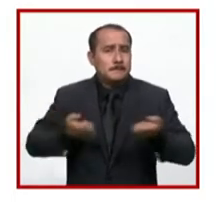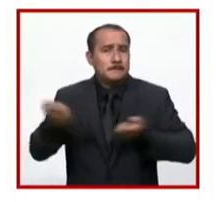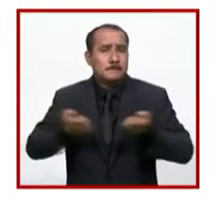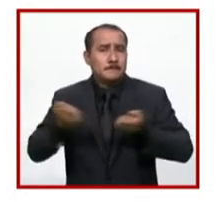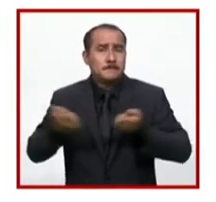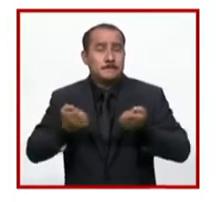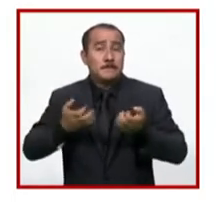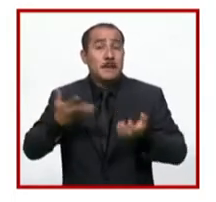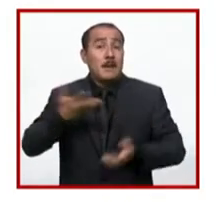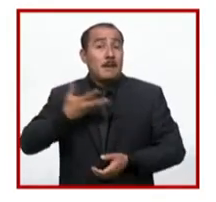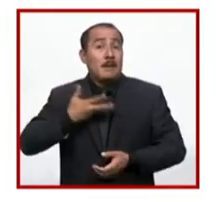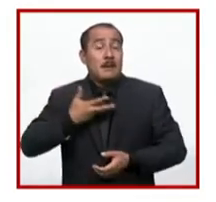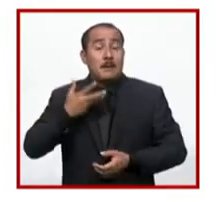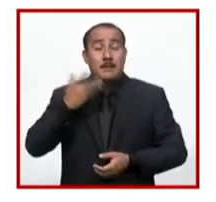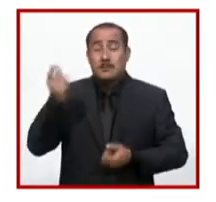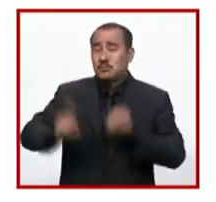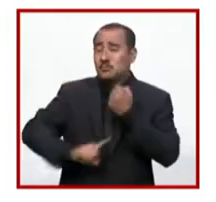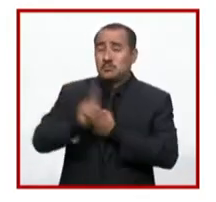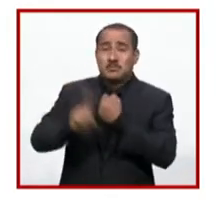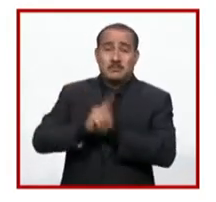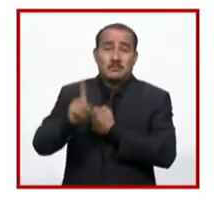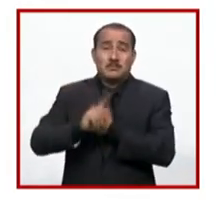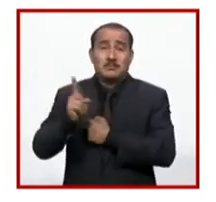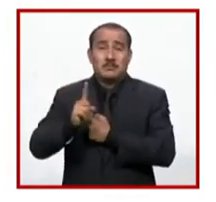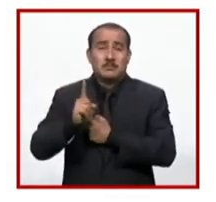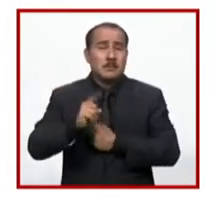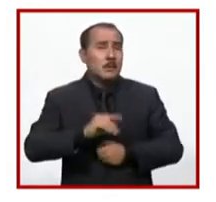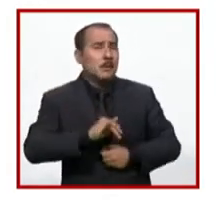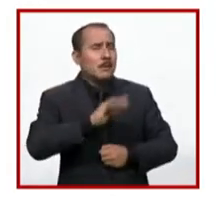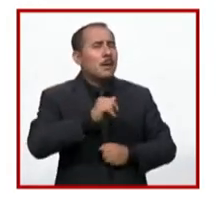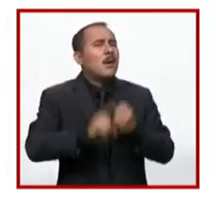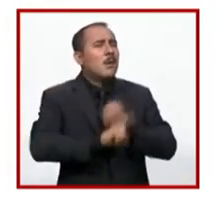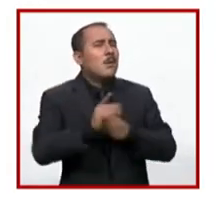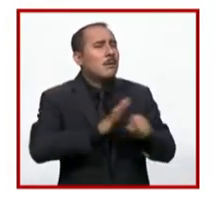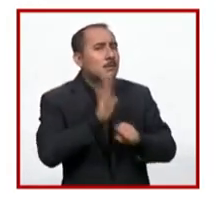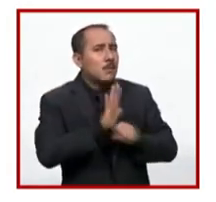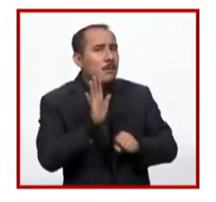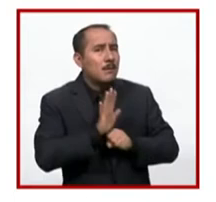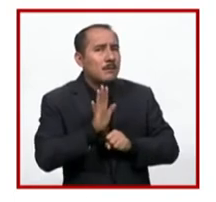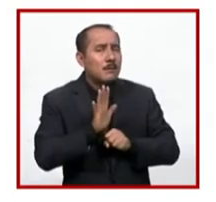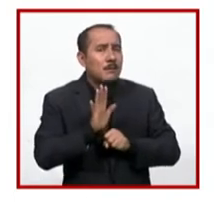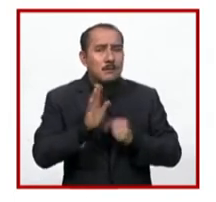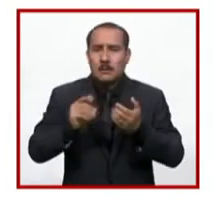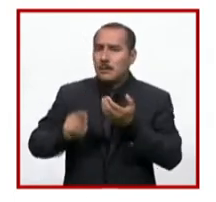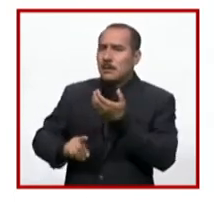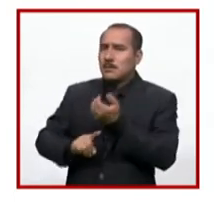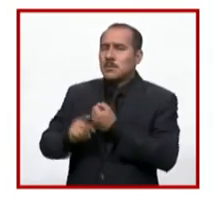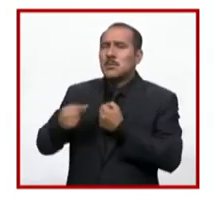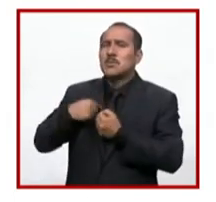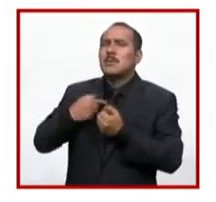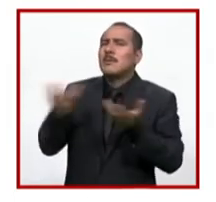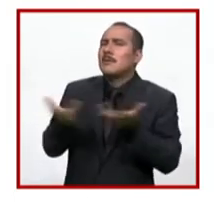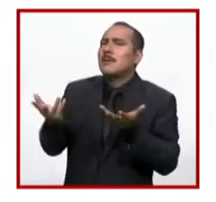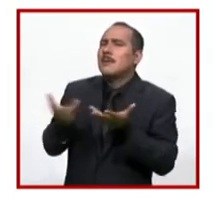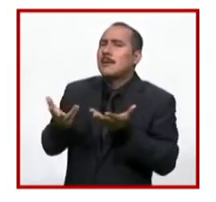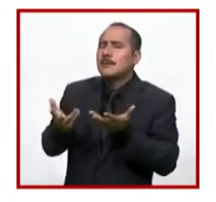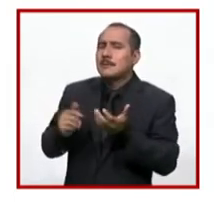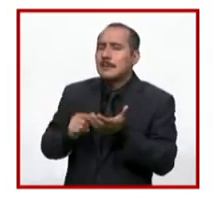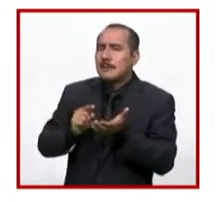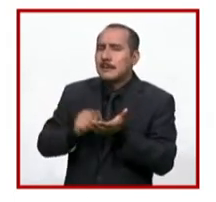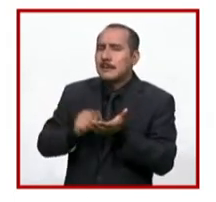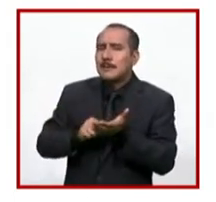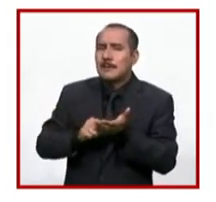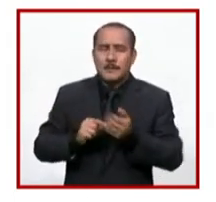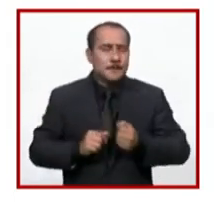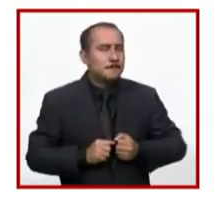¿Sí? Tenemos una emergencia. Dígame si tiene alguna emergencia. ¿Cuál es el protocolo si hay una emergencia? Ah,